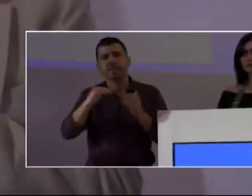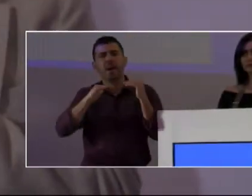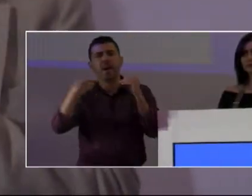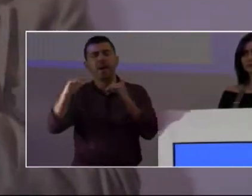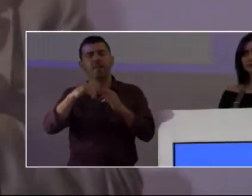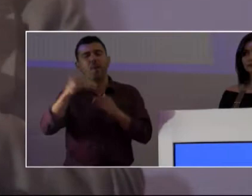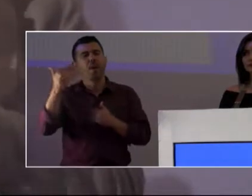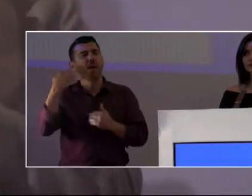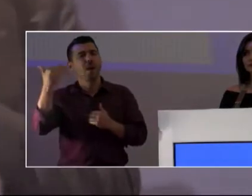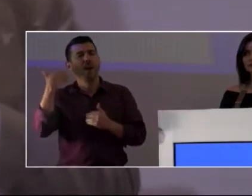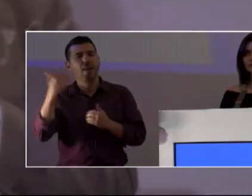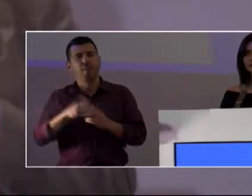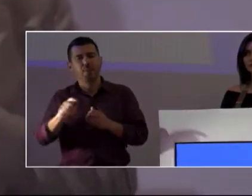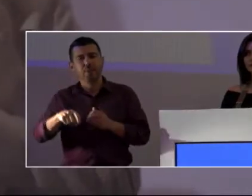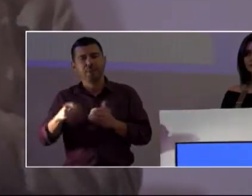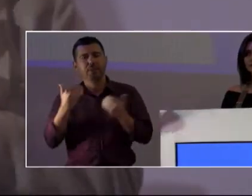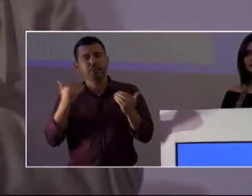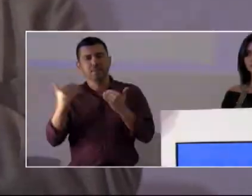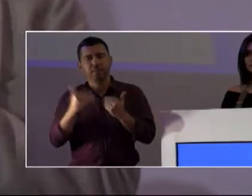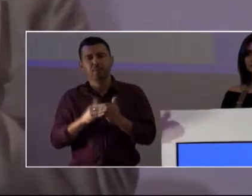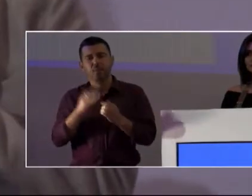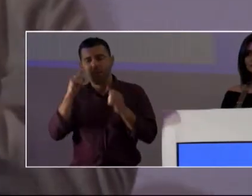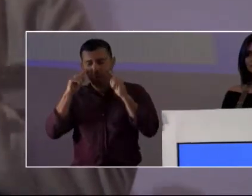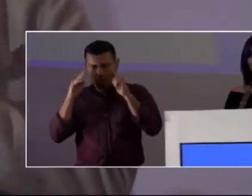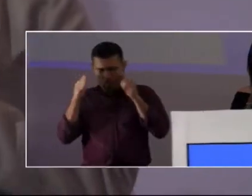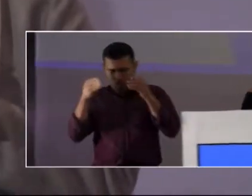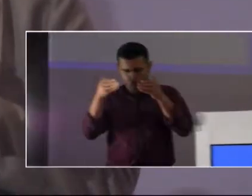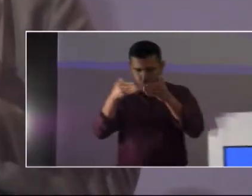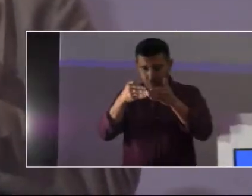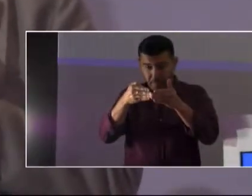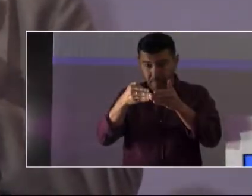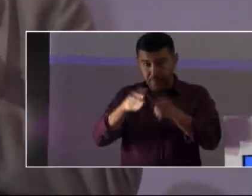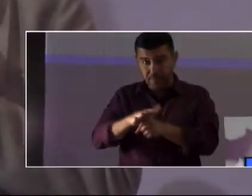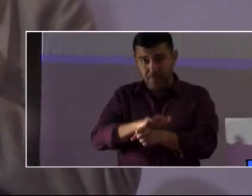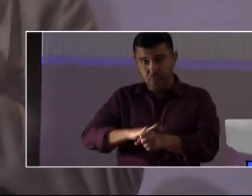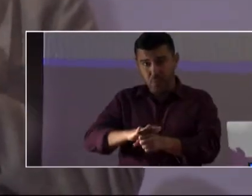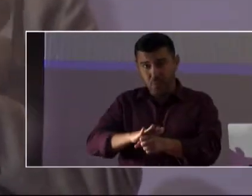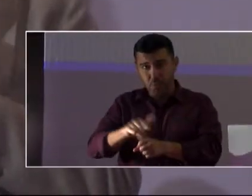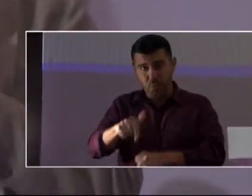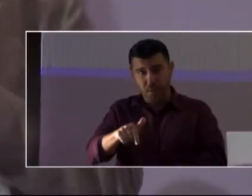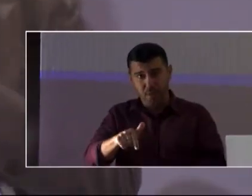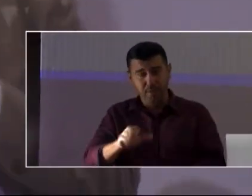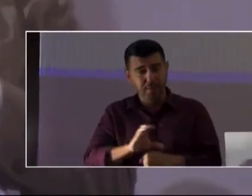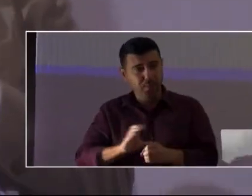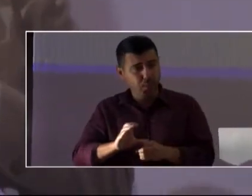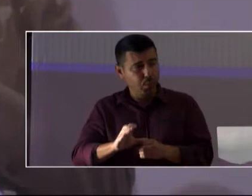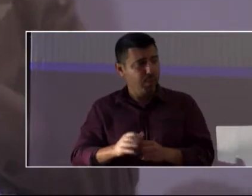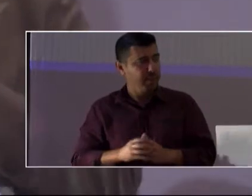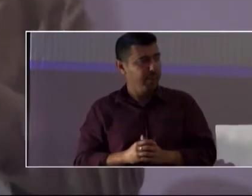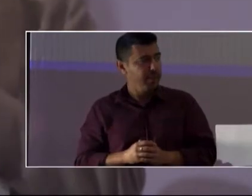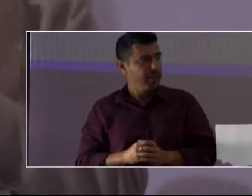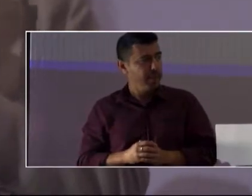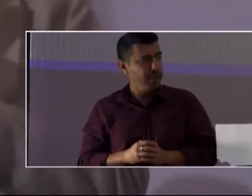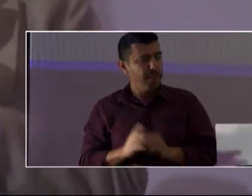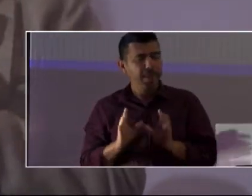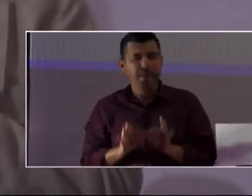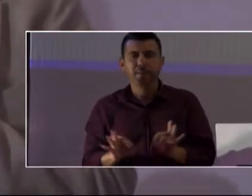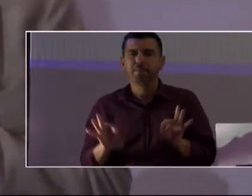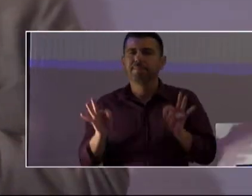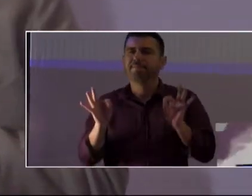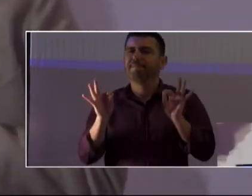del campo se dictan en la ciudad. Y tenía que haber alguna manera de generar un modelo donde